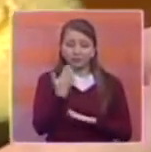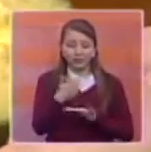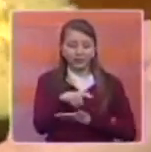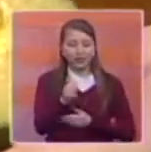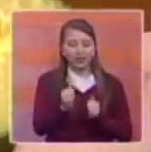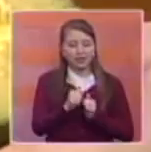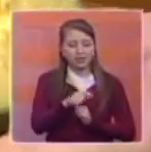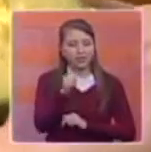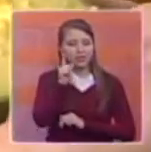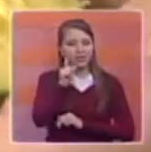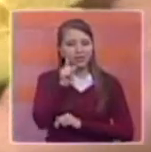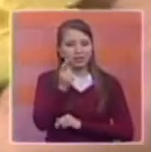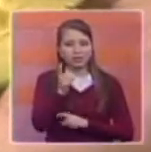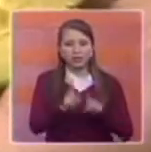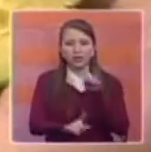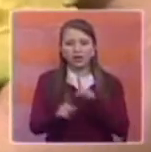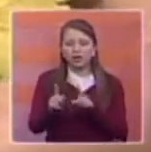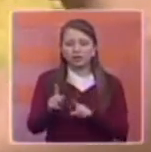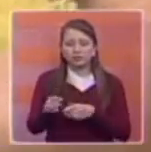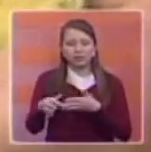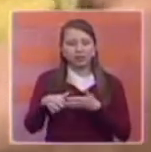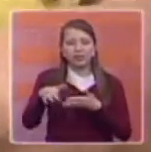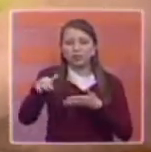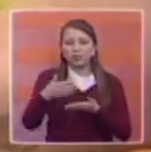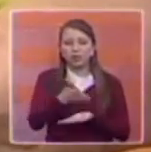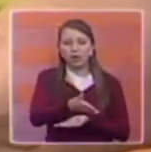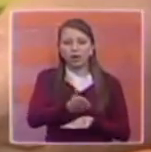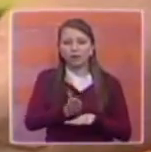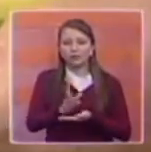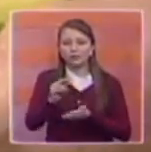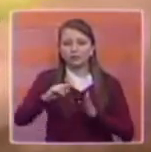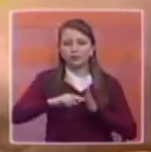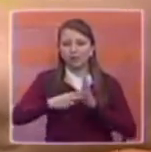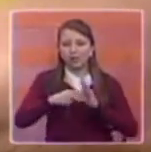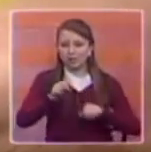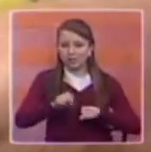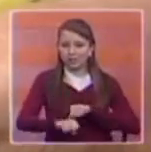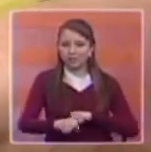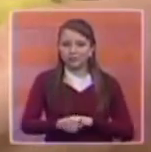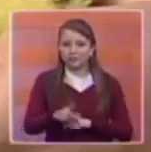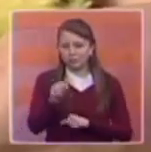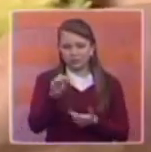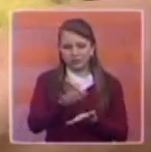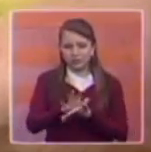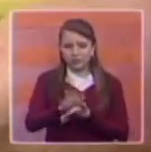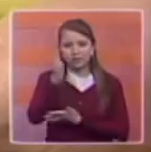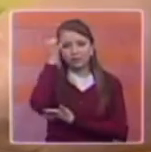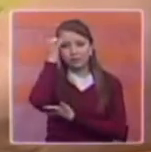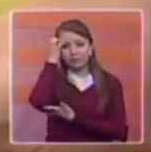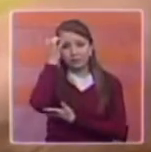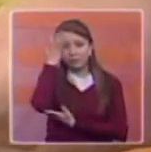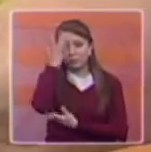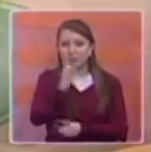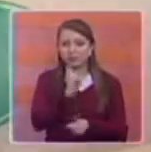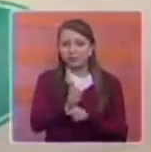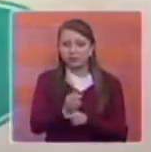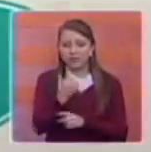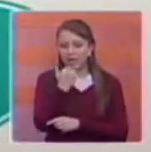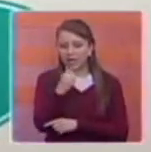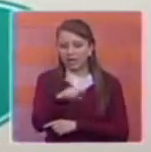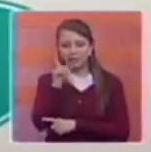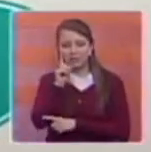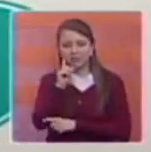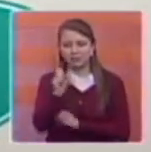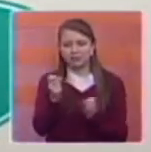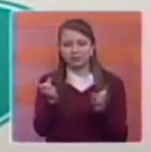negrito, eso es típico de ciertos tipos de aguacate, pero no significa que esté dañado. Así que usted no se preocupe porque queda igual